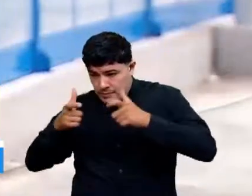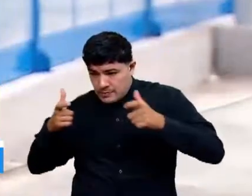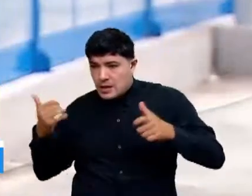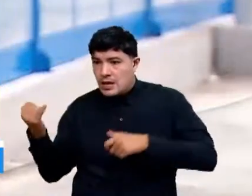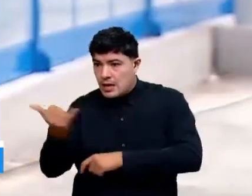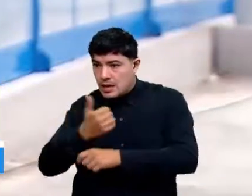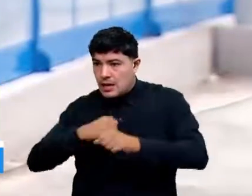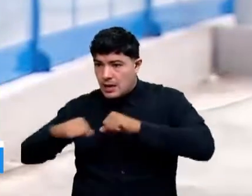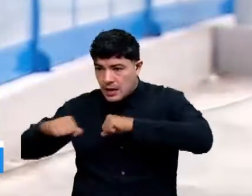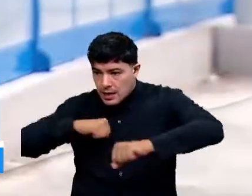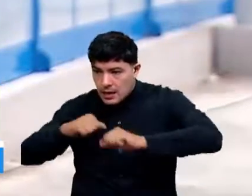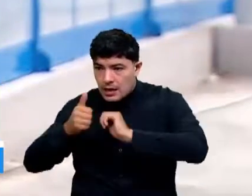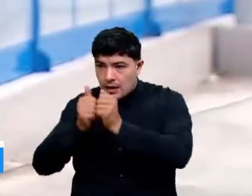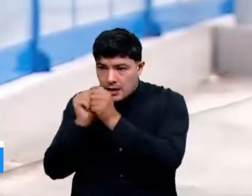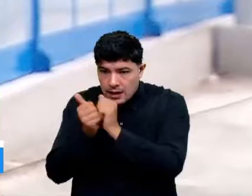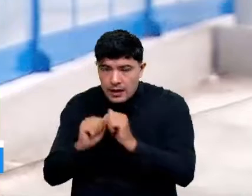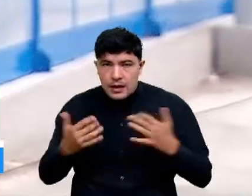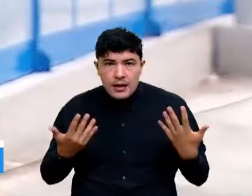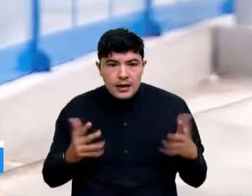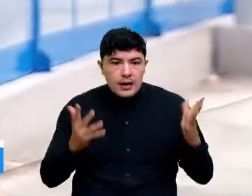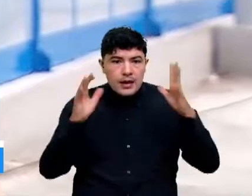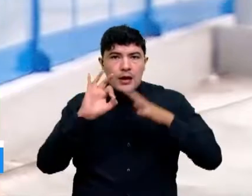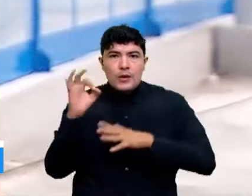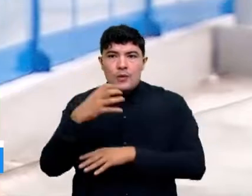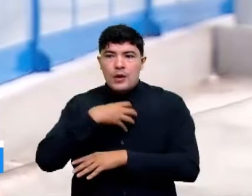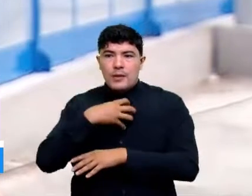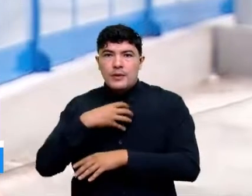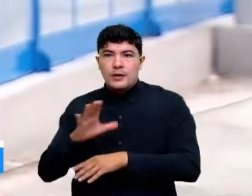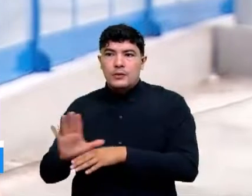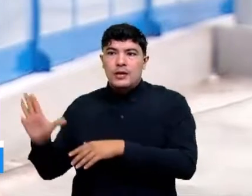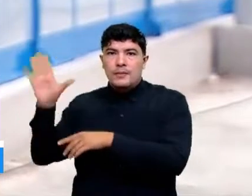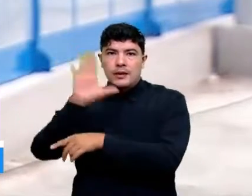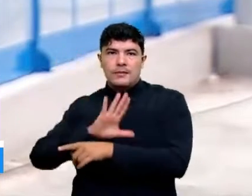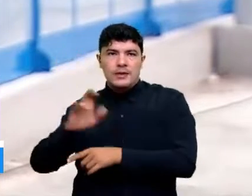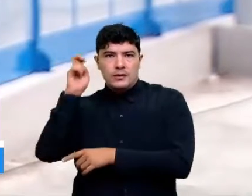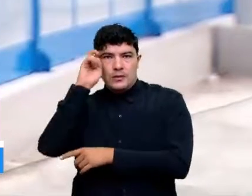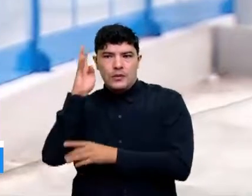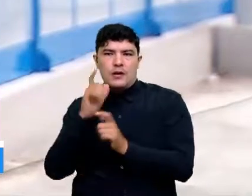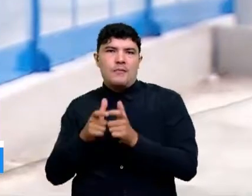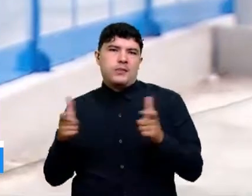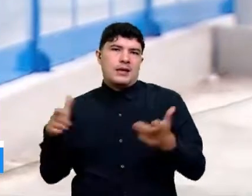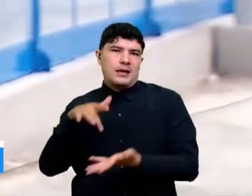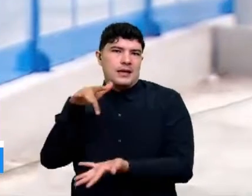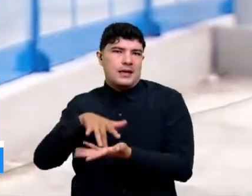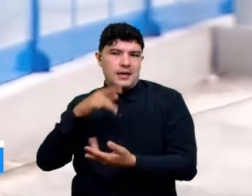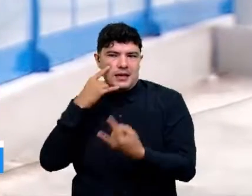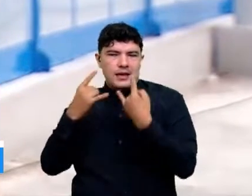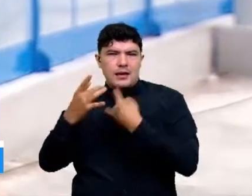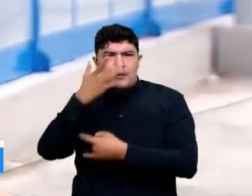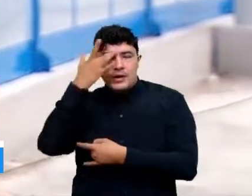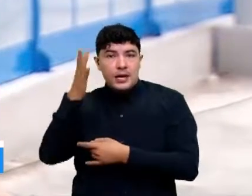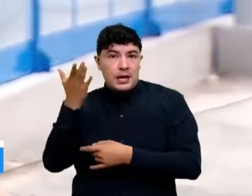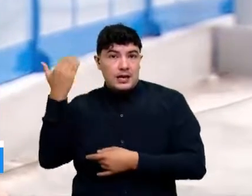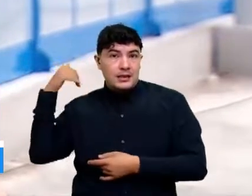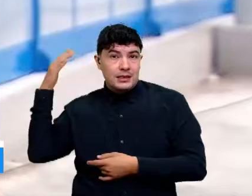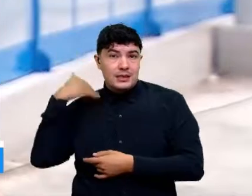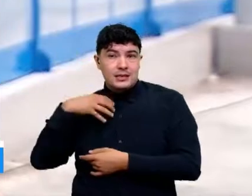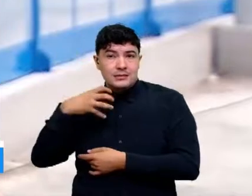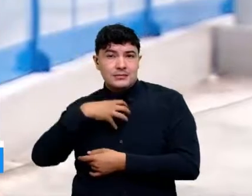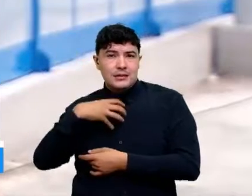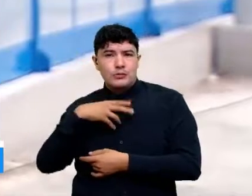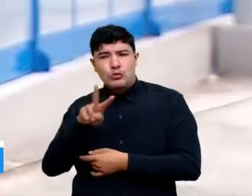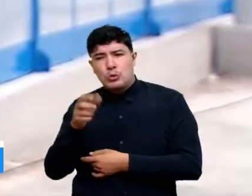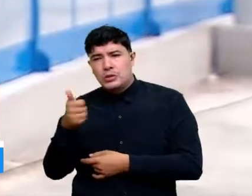actividad deportiva en los festivales y en nuestras válidas departamentales se incremente, a razón que por lo menos en las válidas anteriores teníamos unos